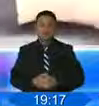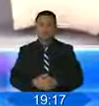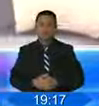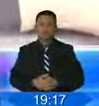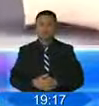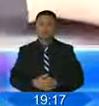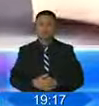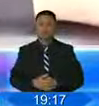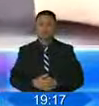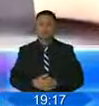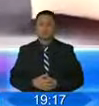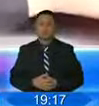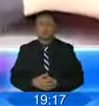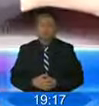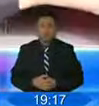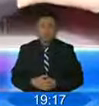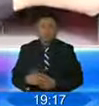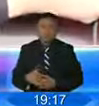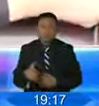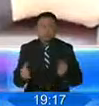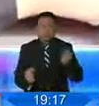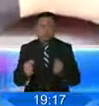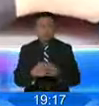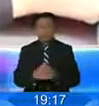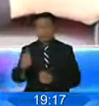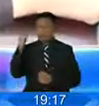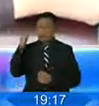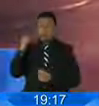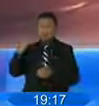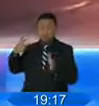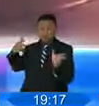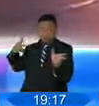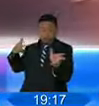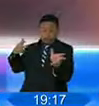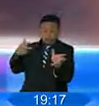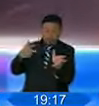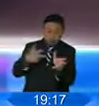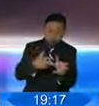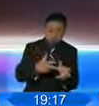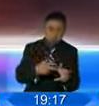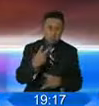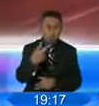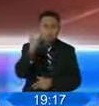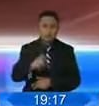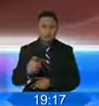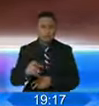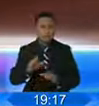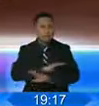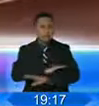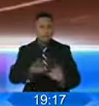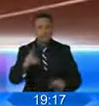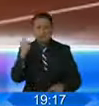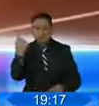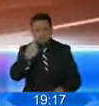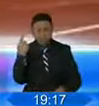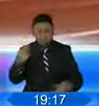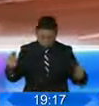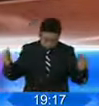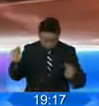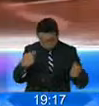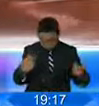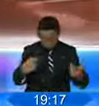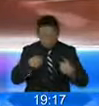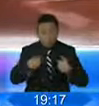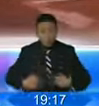De repente viene un carro a embestirme por el lado de atrás. Eran dos personas borrachas, completamente borrachas. Hoy yo estoy viva,